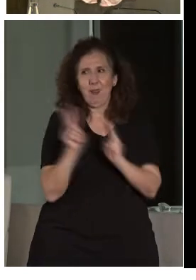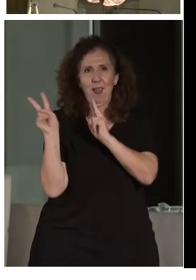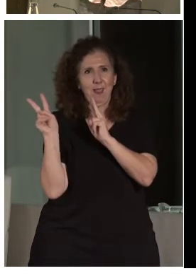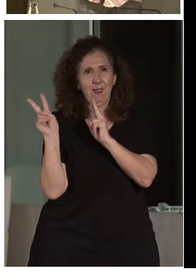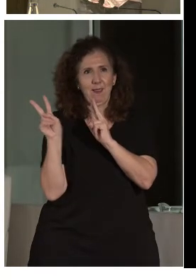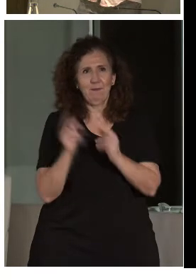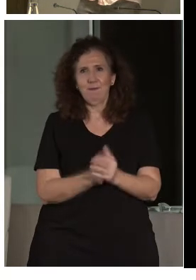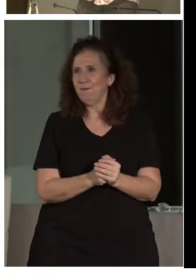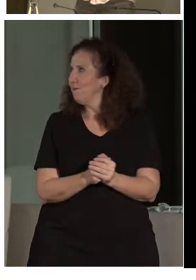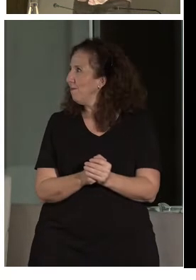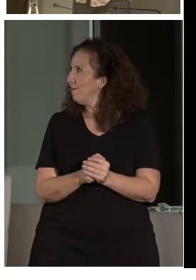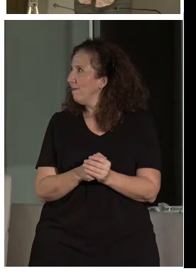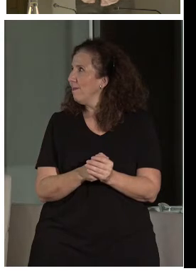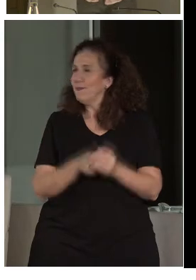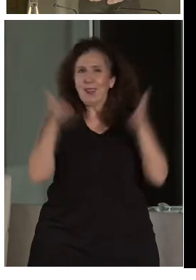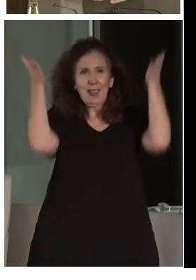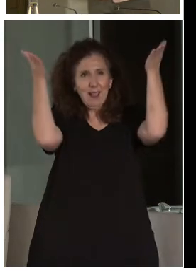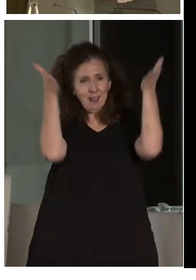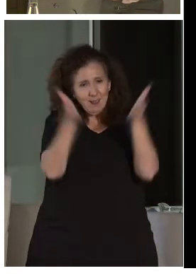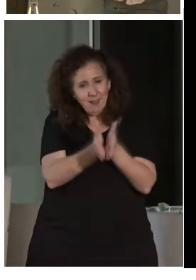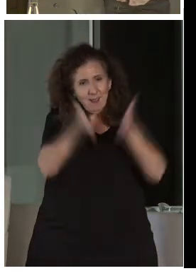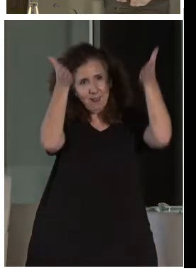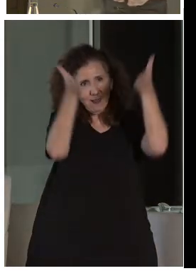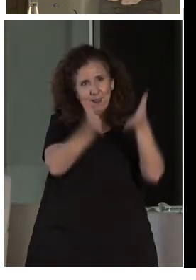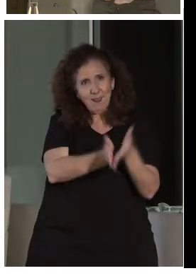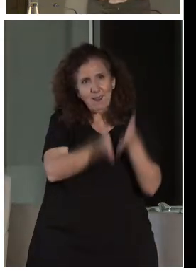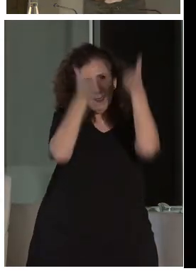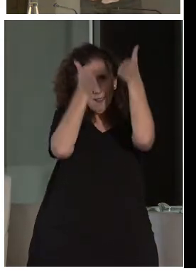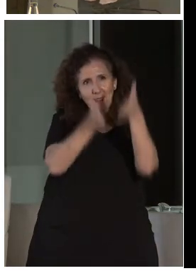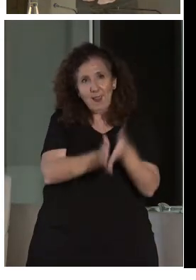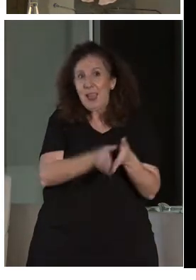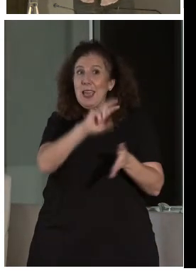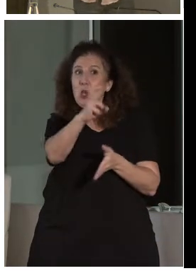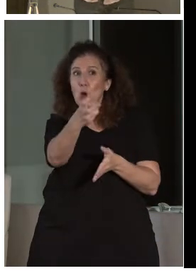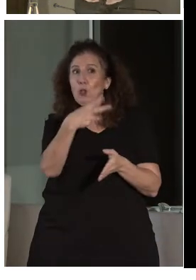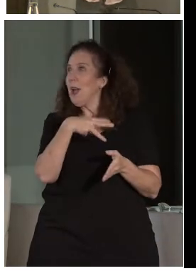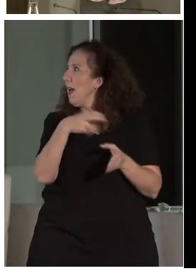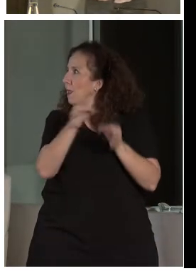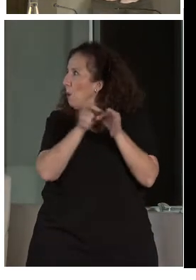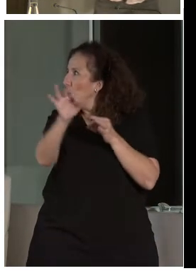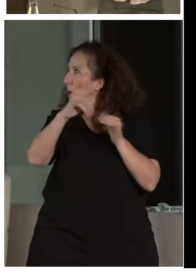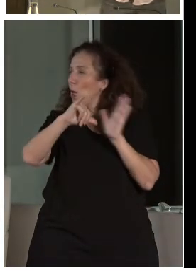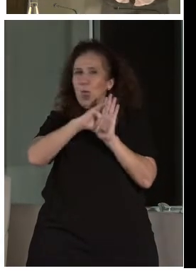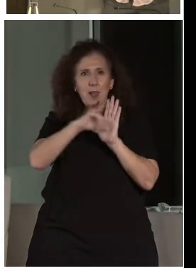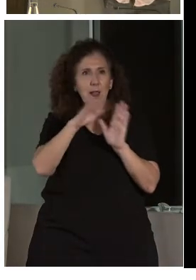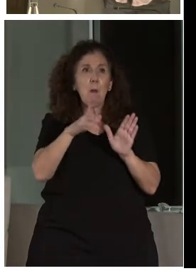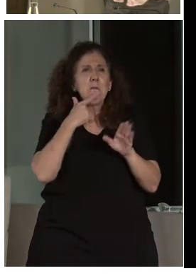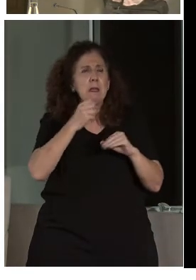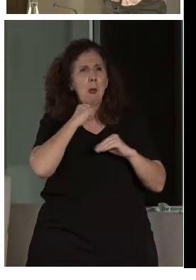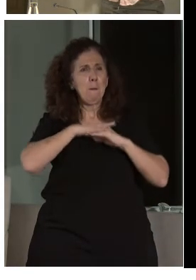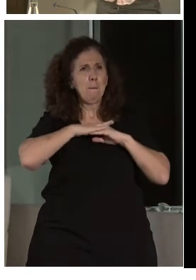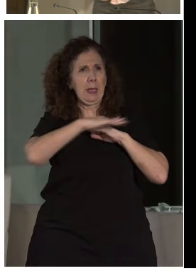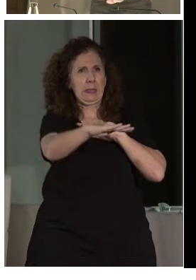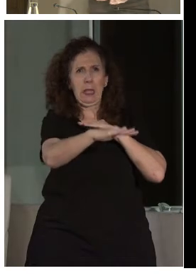Esto es la meseta de Vallehermoso. Y esto es la meseta de Hermigua. O sea que, en realidad, el concepto meseta que tenían